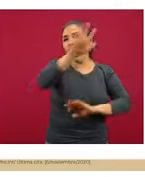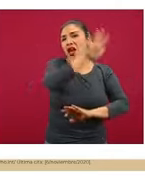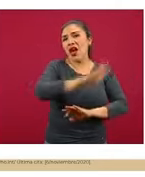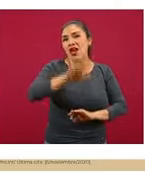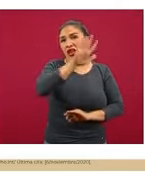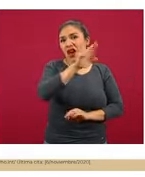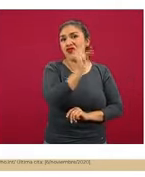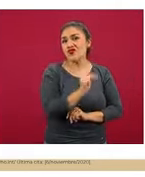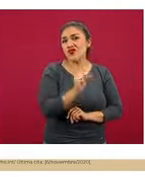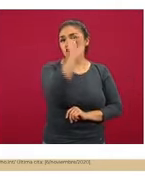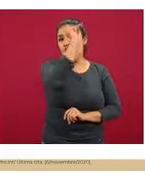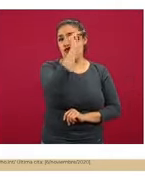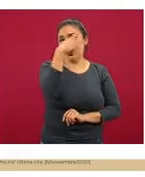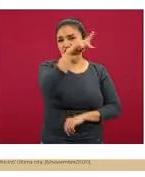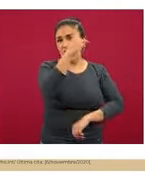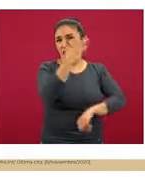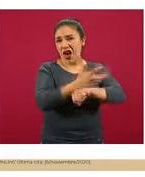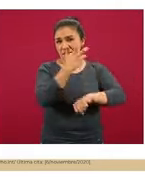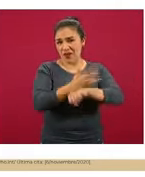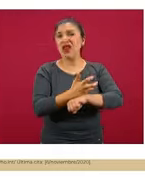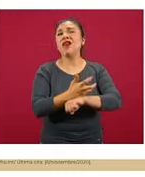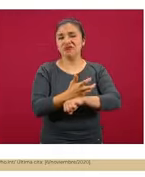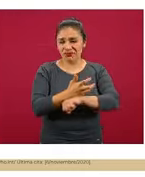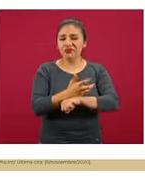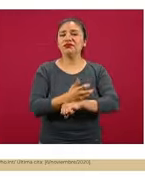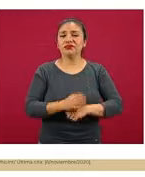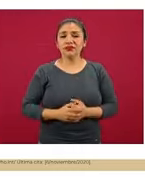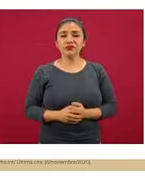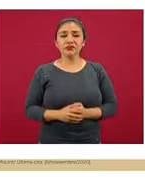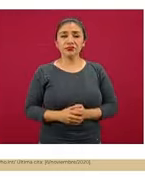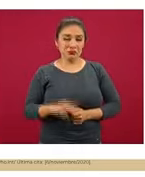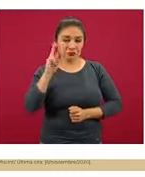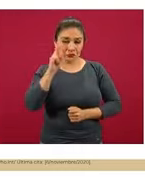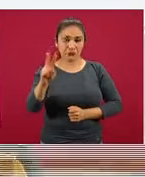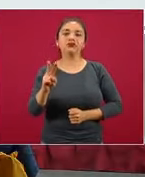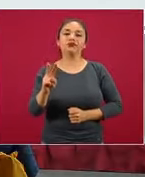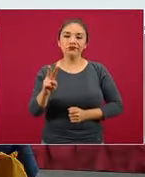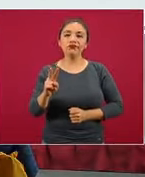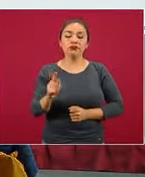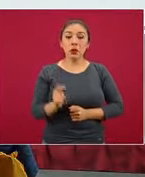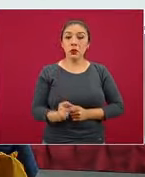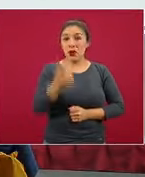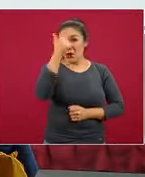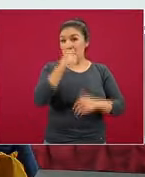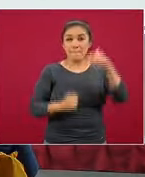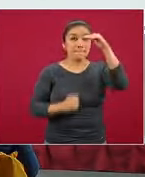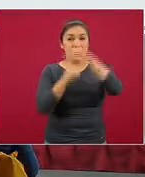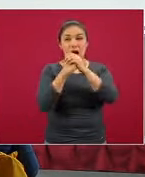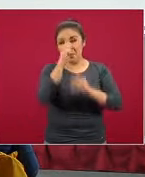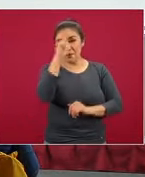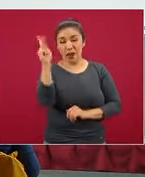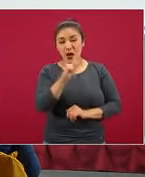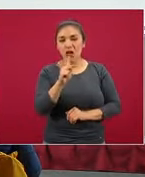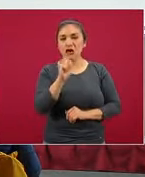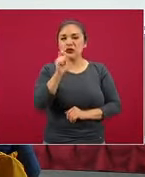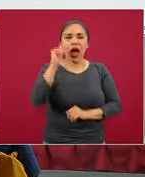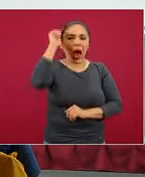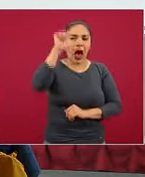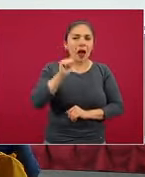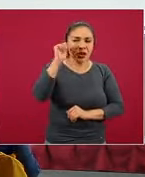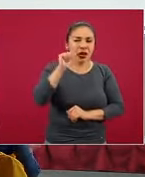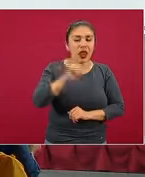del continente americano que estamos hacia el norte. Vemos claramente un primer acme a mediados de abril, luego